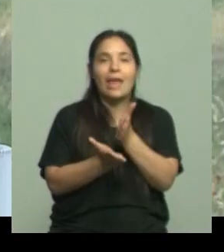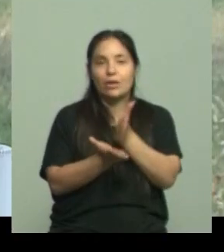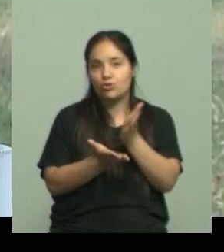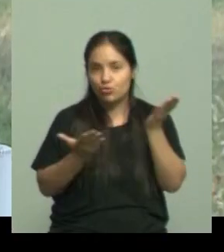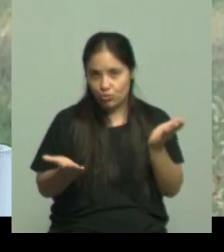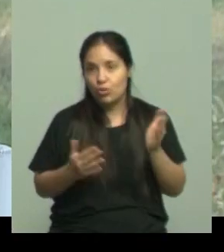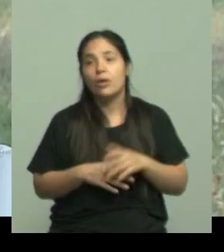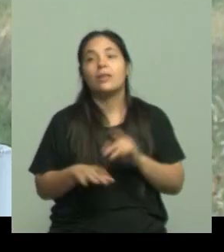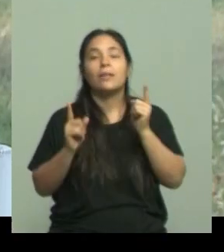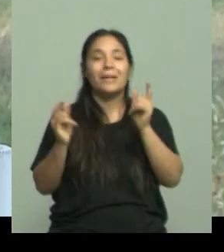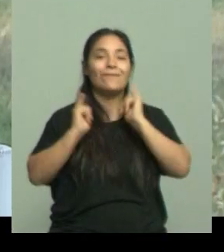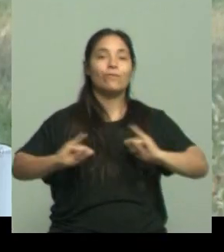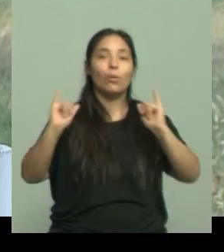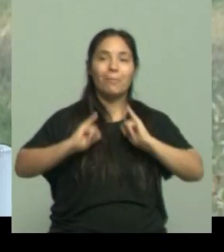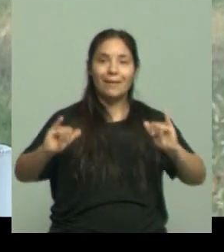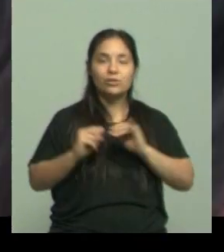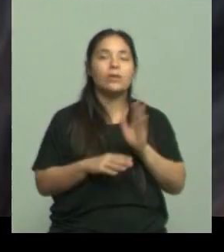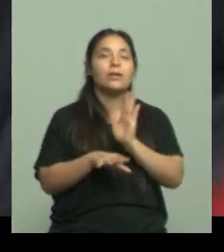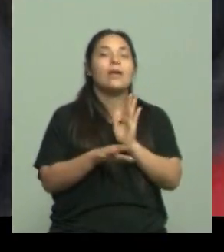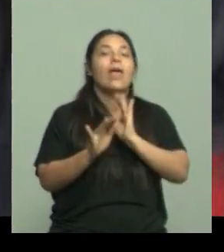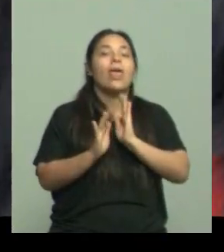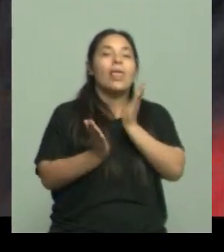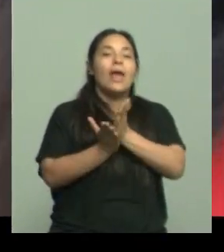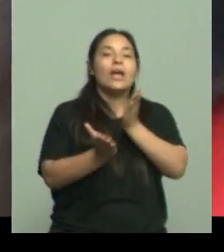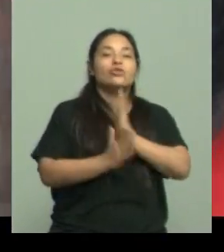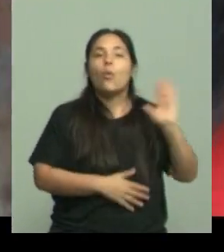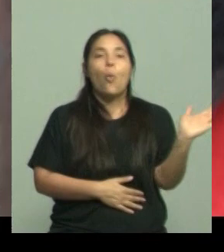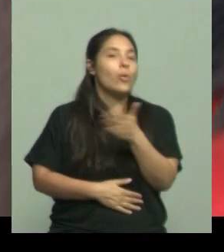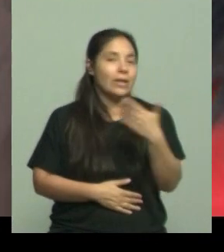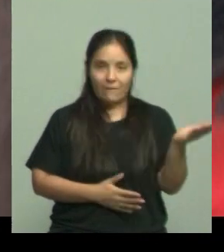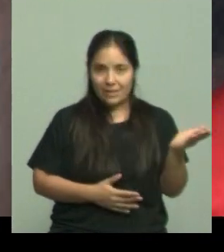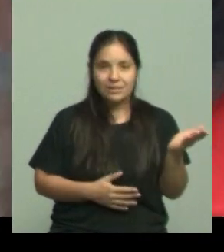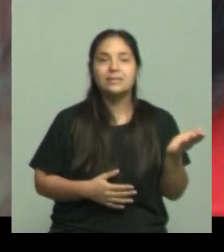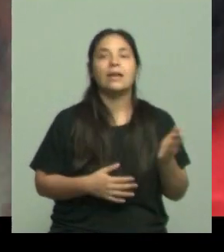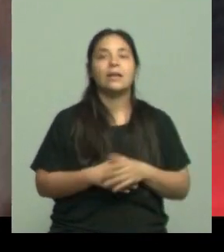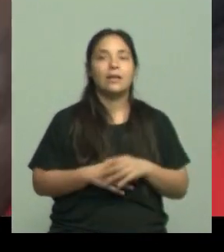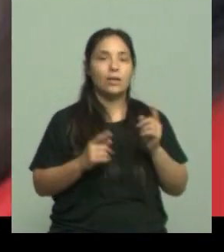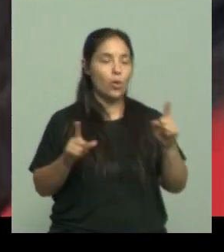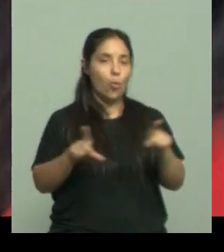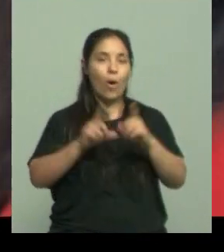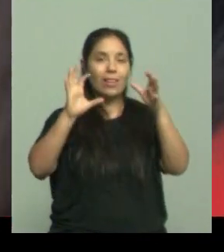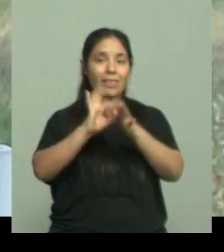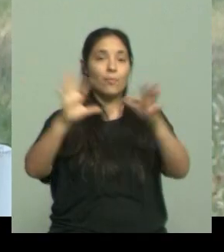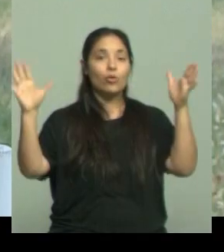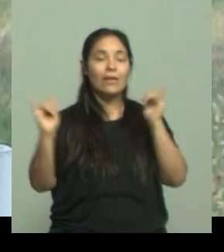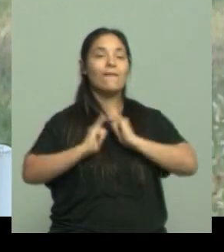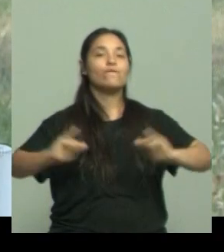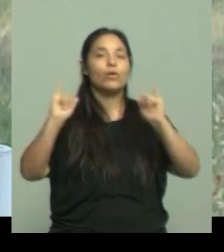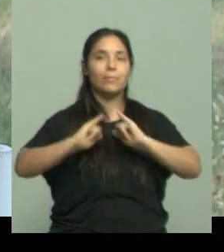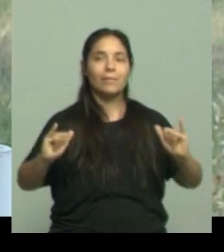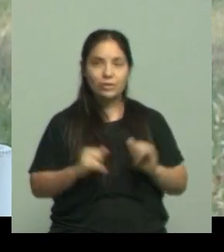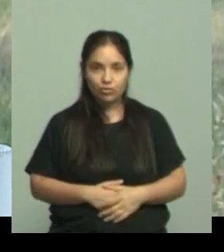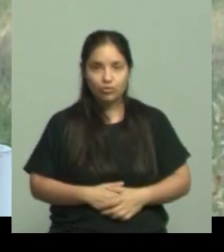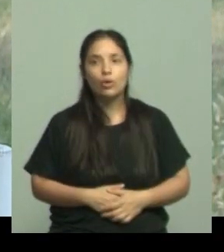a informar bien y ser bien informado, claro, ¿no? Es un derecho universal. Y te hablo de esta democratización que vos decías de la